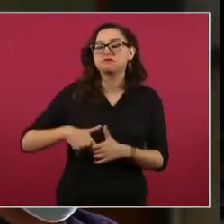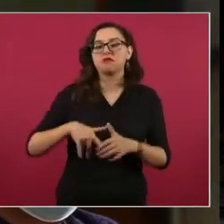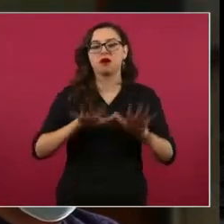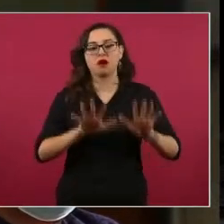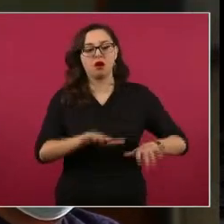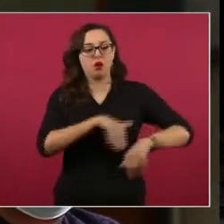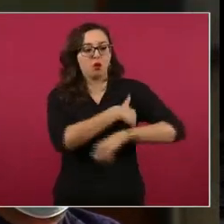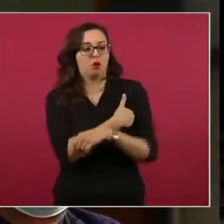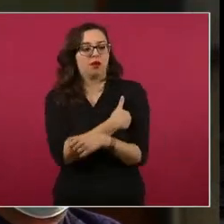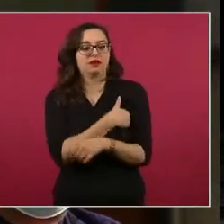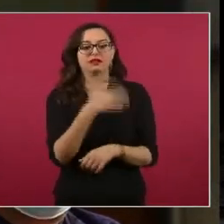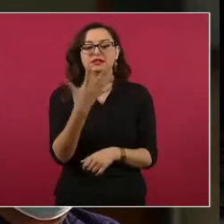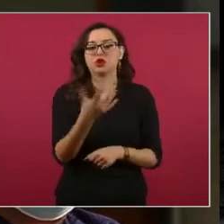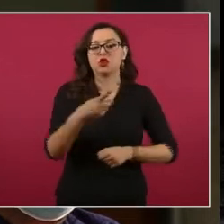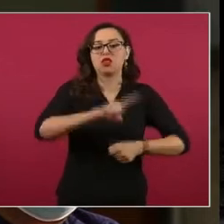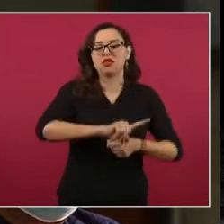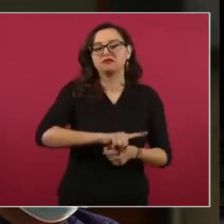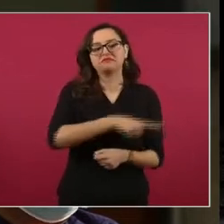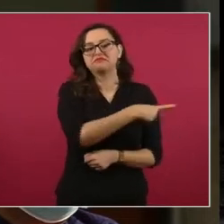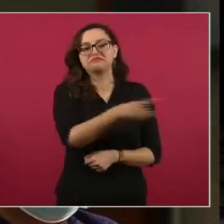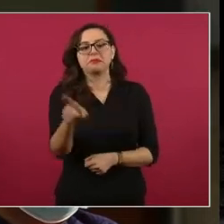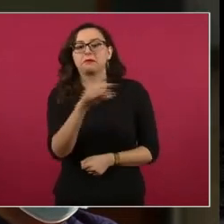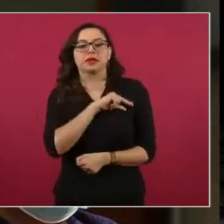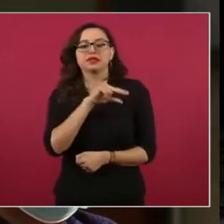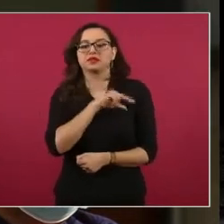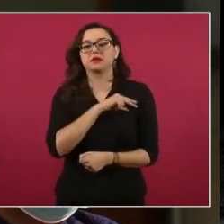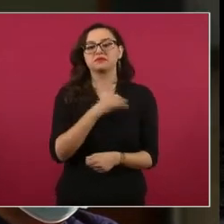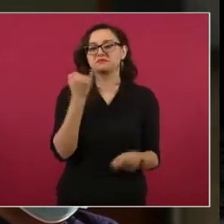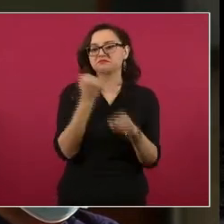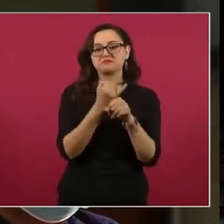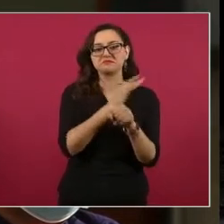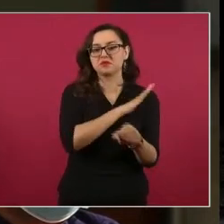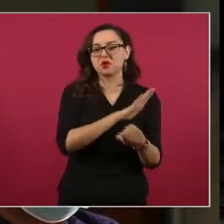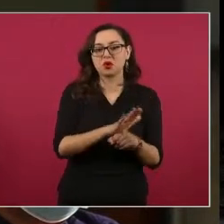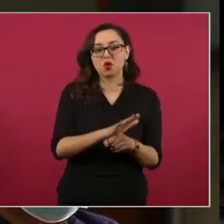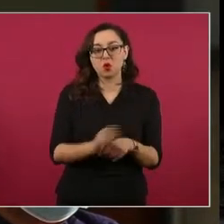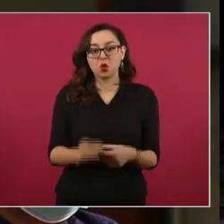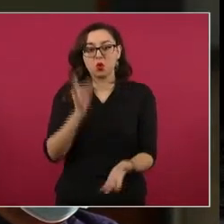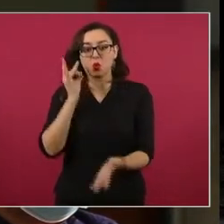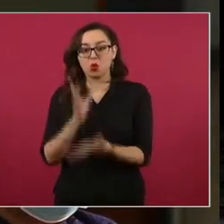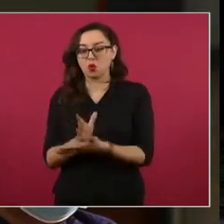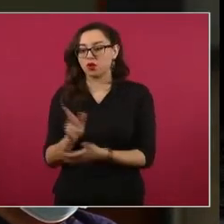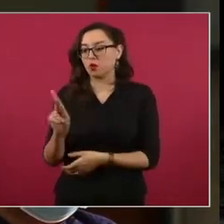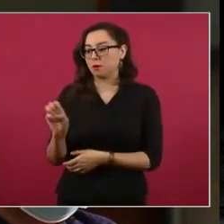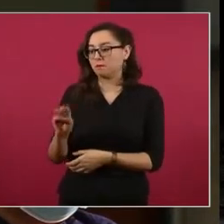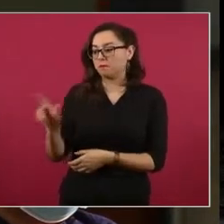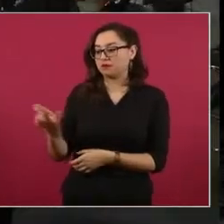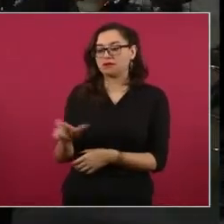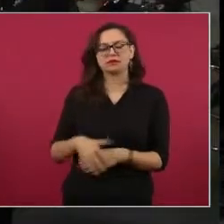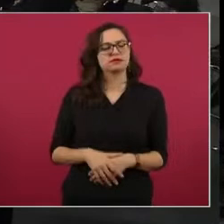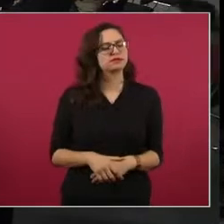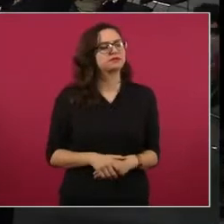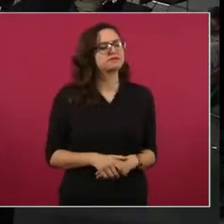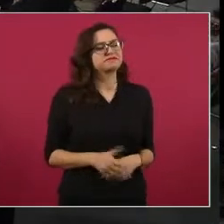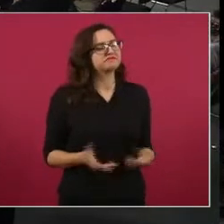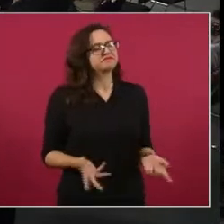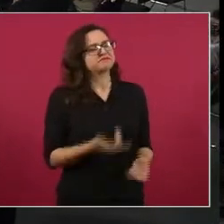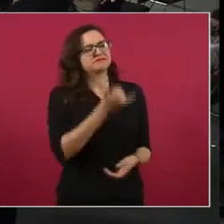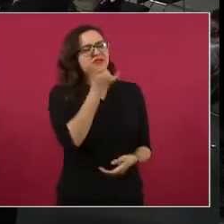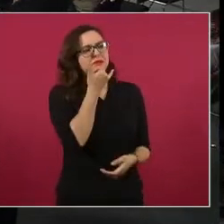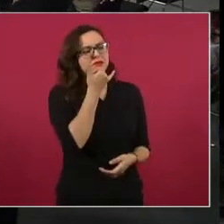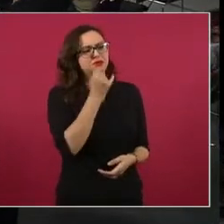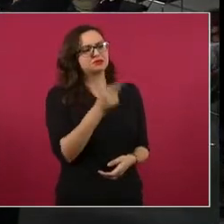hacerlo más que pemex cualquiera la razón de proceder en este intercambio de paul información no